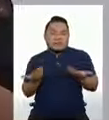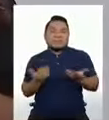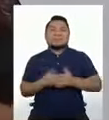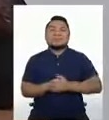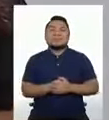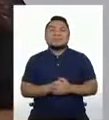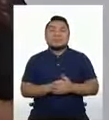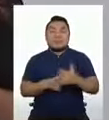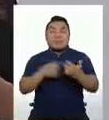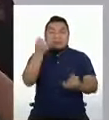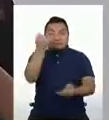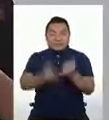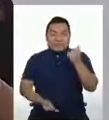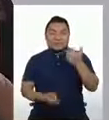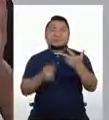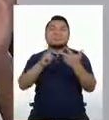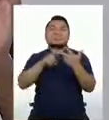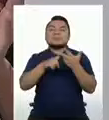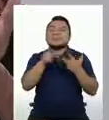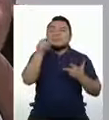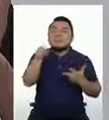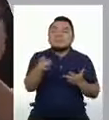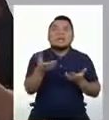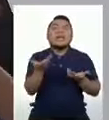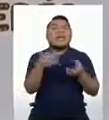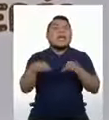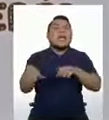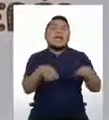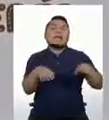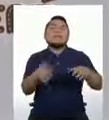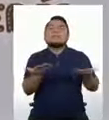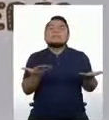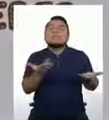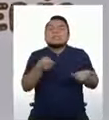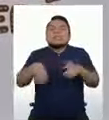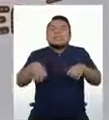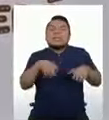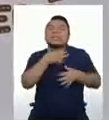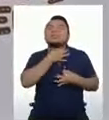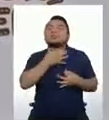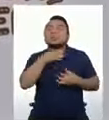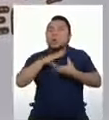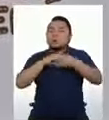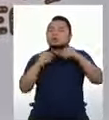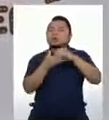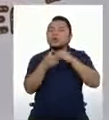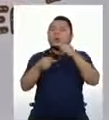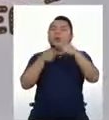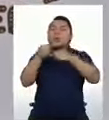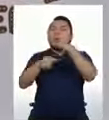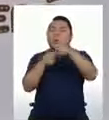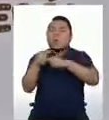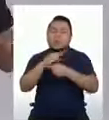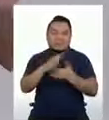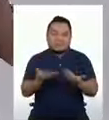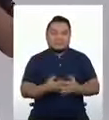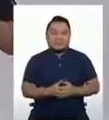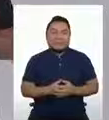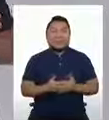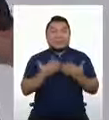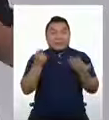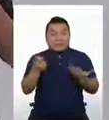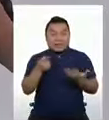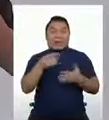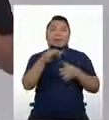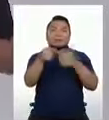actual. Finalmente, encontrarás la acción de interés, que se refiere a la situación o acción que inicia toda la historia. En